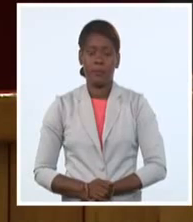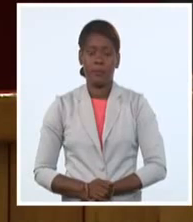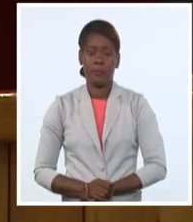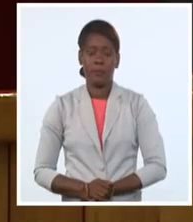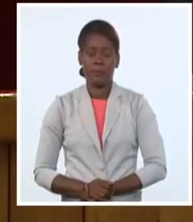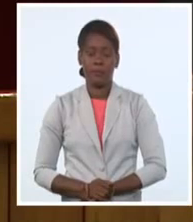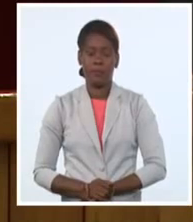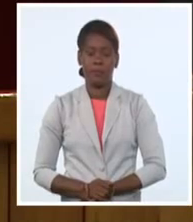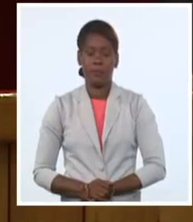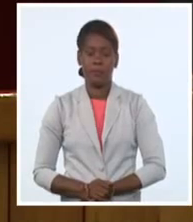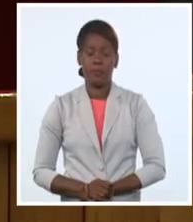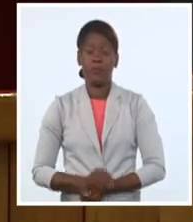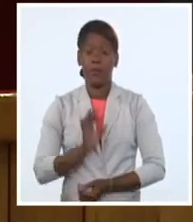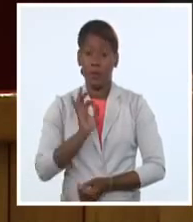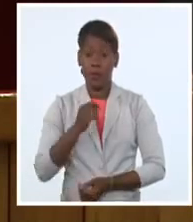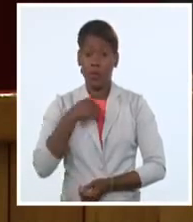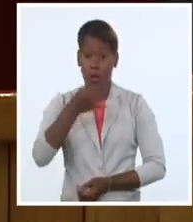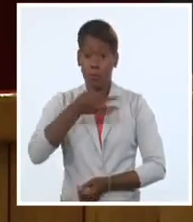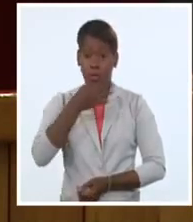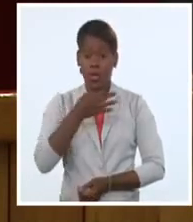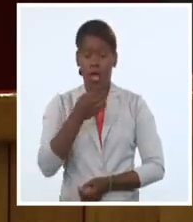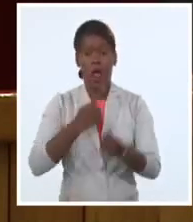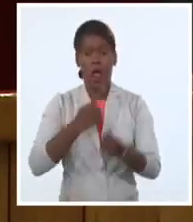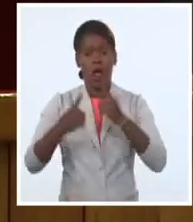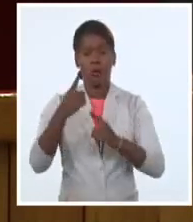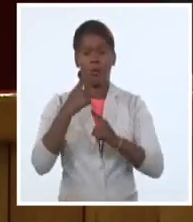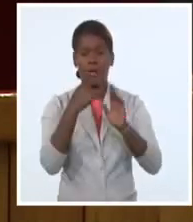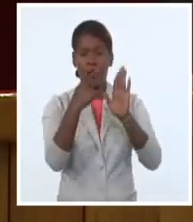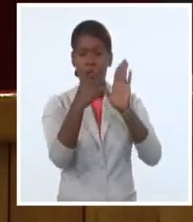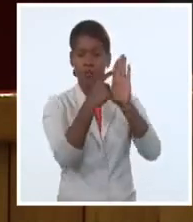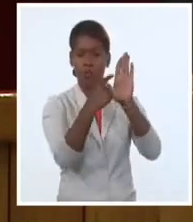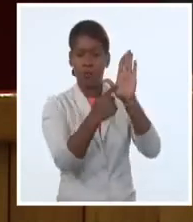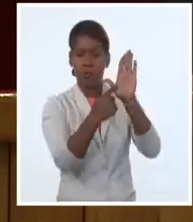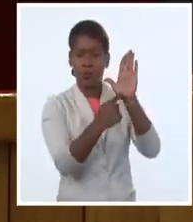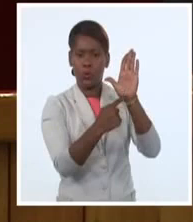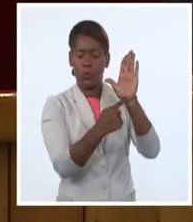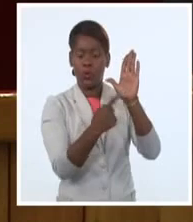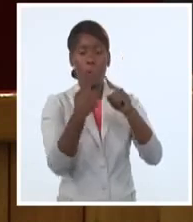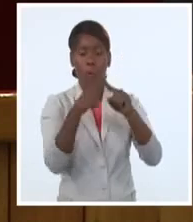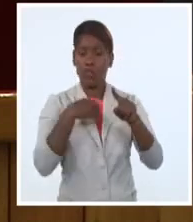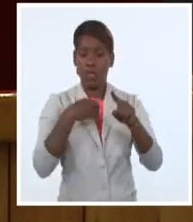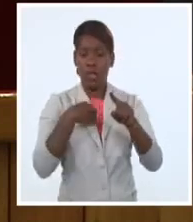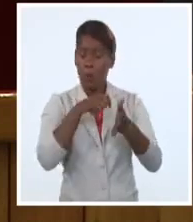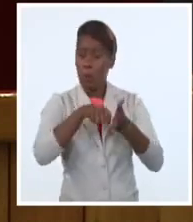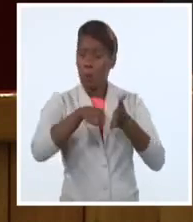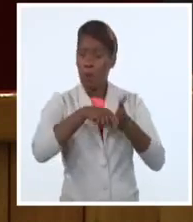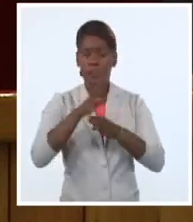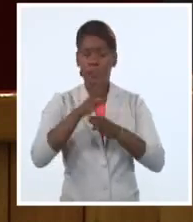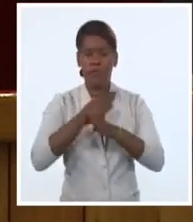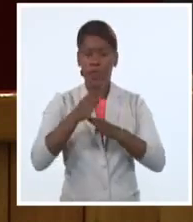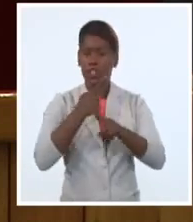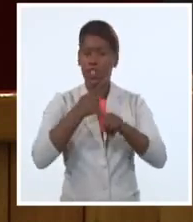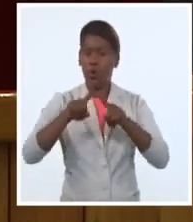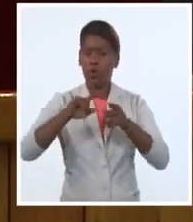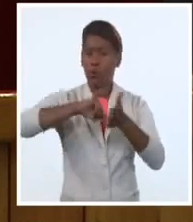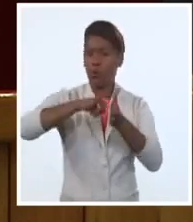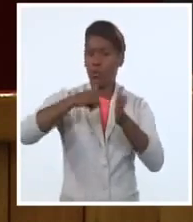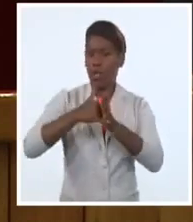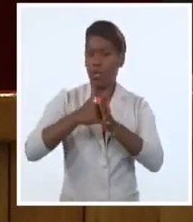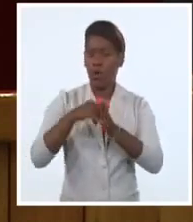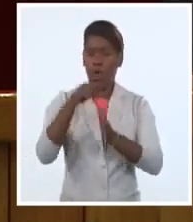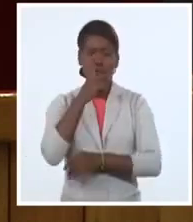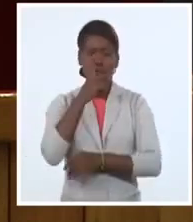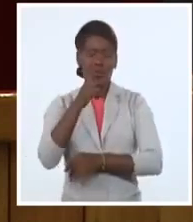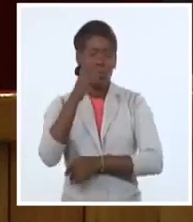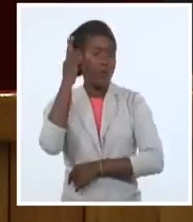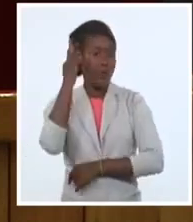solo algunos ejemplos. Podemos citar también el Programa Nacional para el Adelanto de la Mujer, el Programa Nacional contra el Racismo y la Discriminación